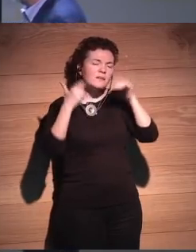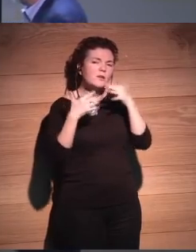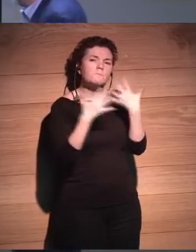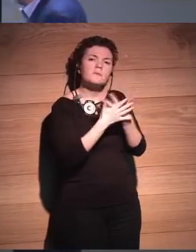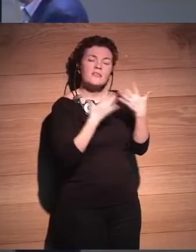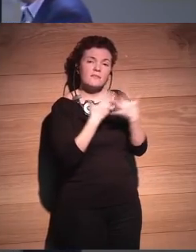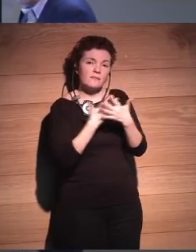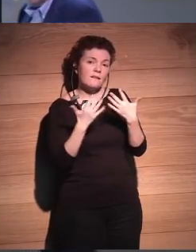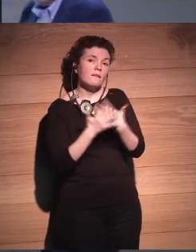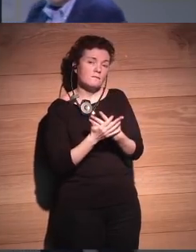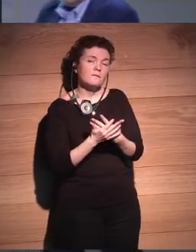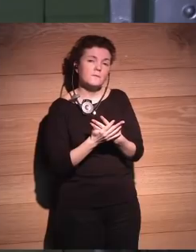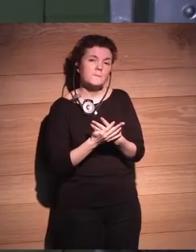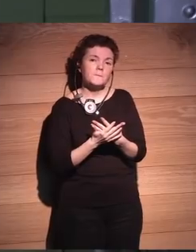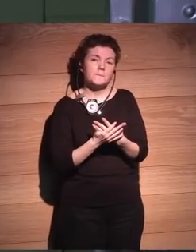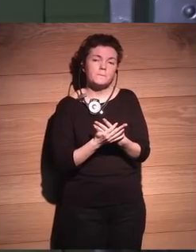combinando con